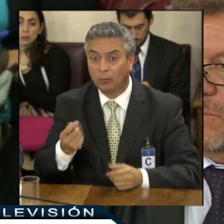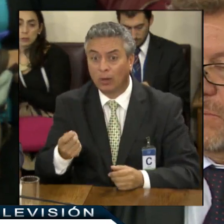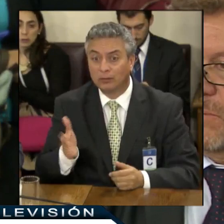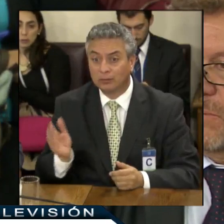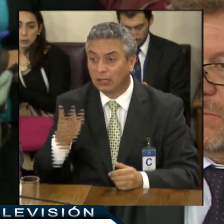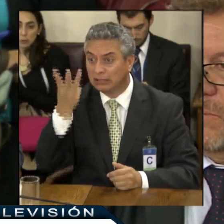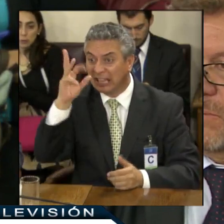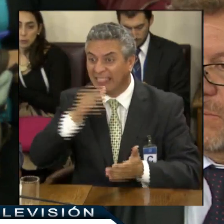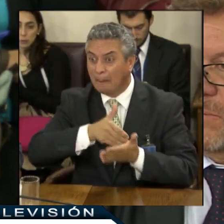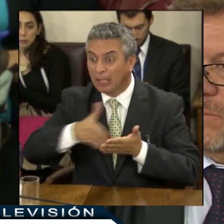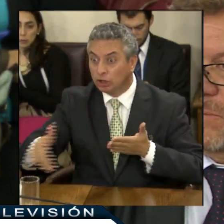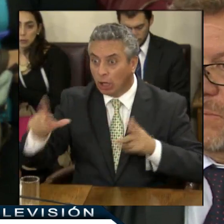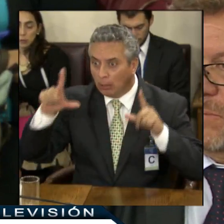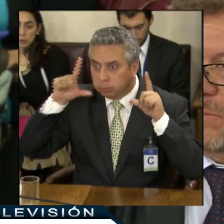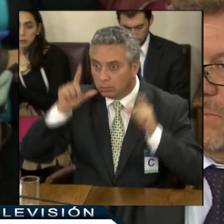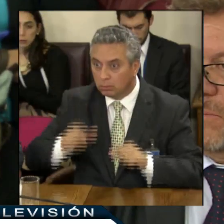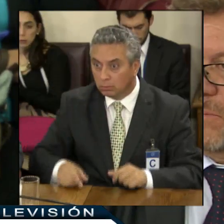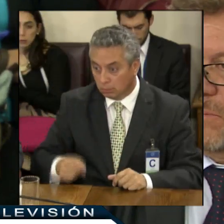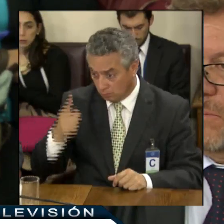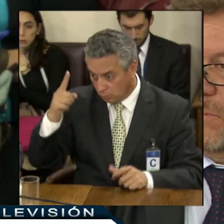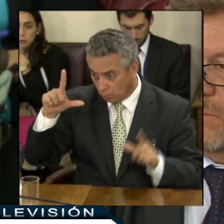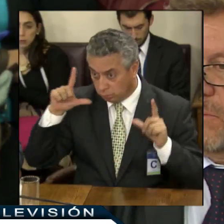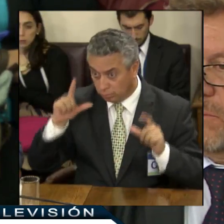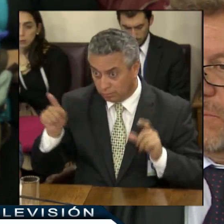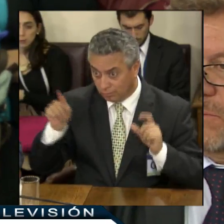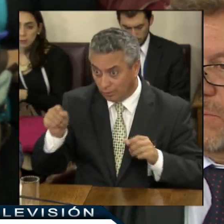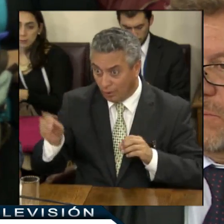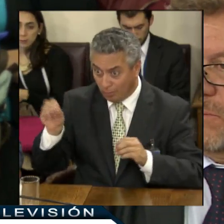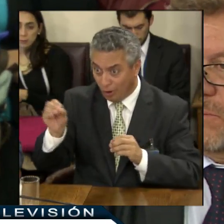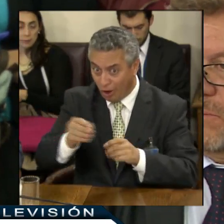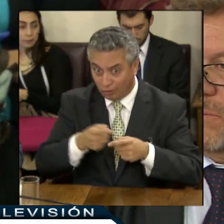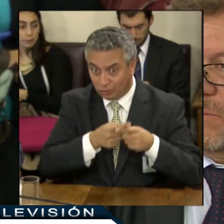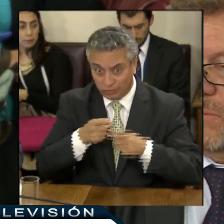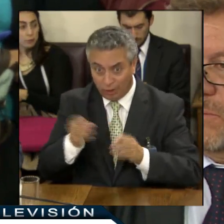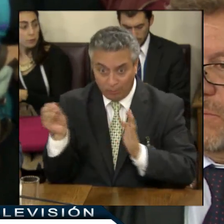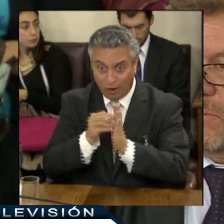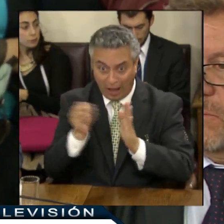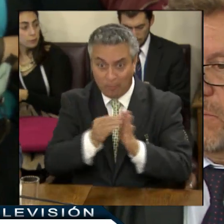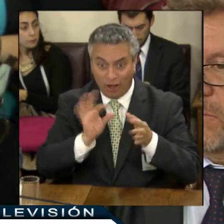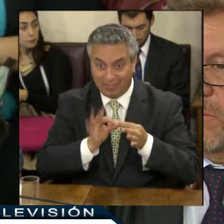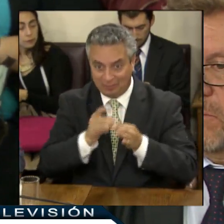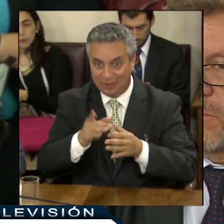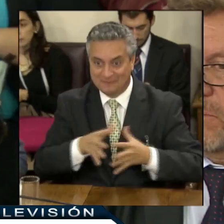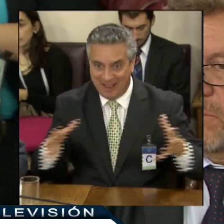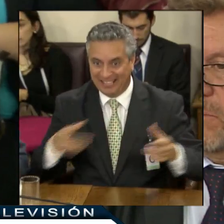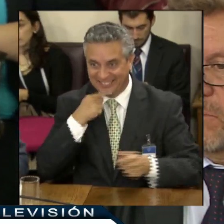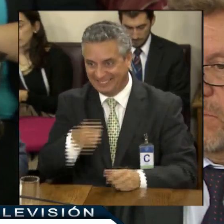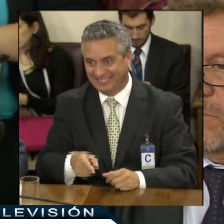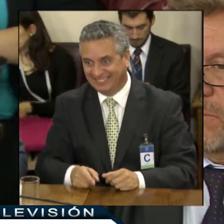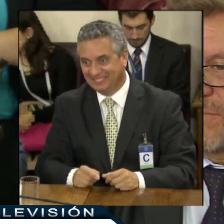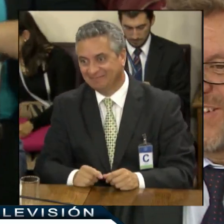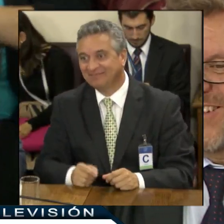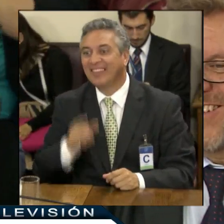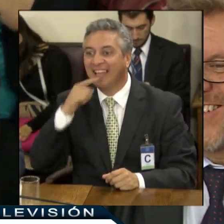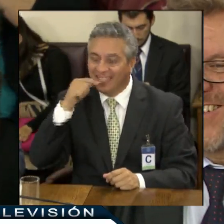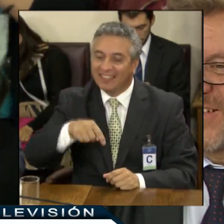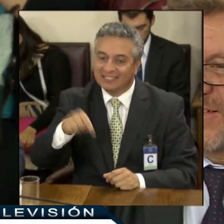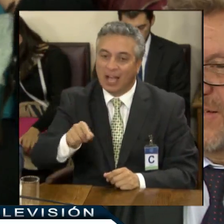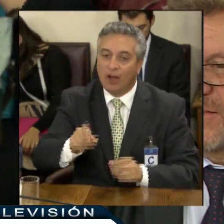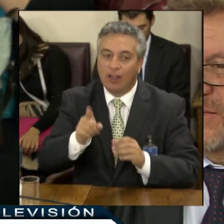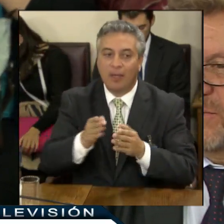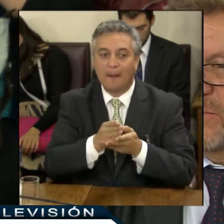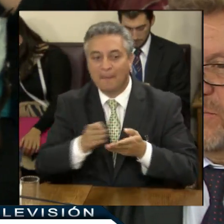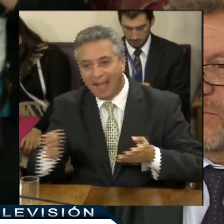remuneración de 30 millones de pesos eliminemos un rostro que a poco aportan a la sociedad y pongamos intérpretes que son los que más aportan se está quedando